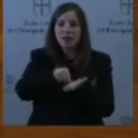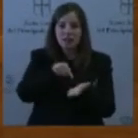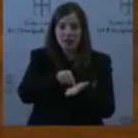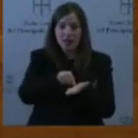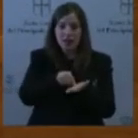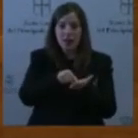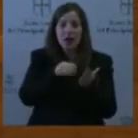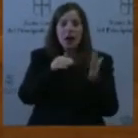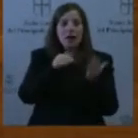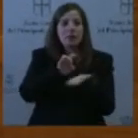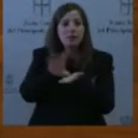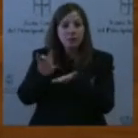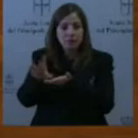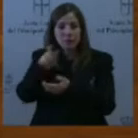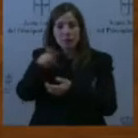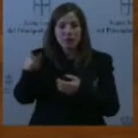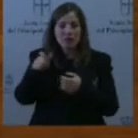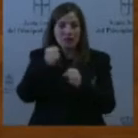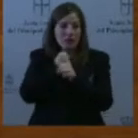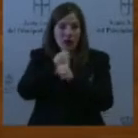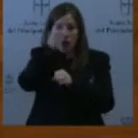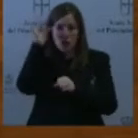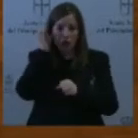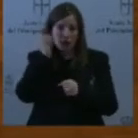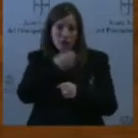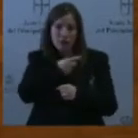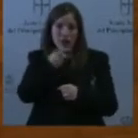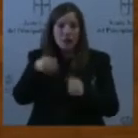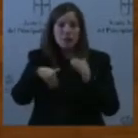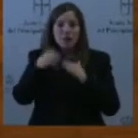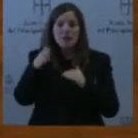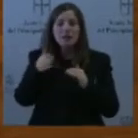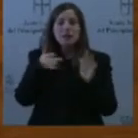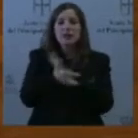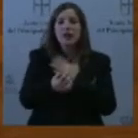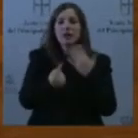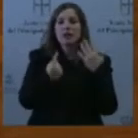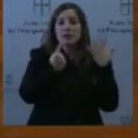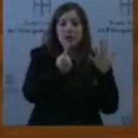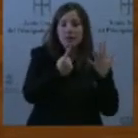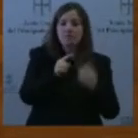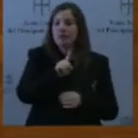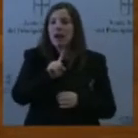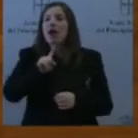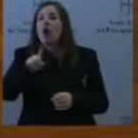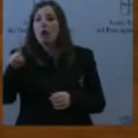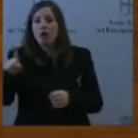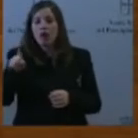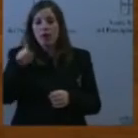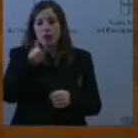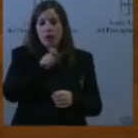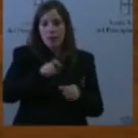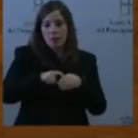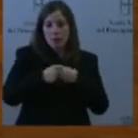y trabajadoras, han pasado de tener 6 a 11 miembros y no tiene reparos en subirse sus